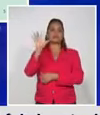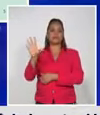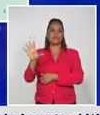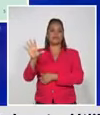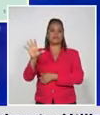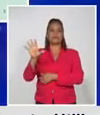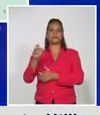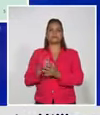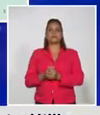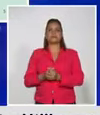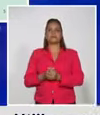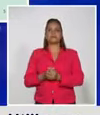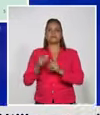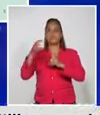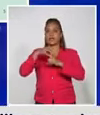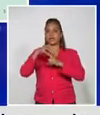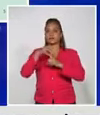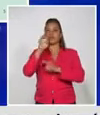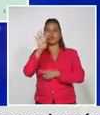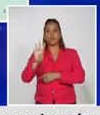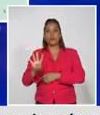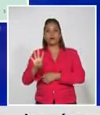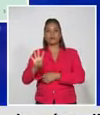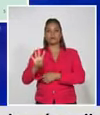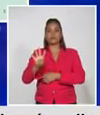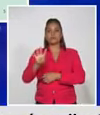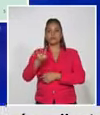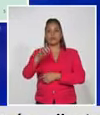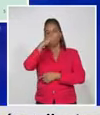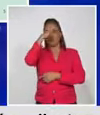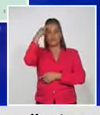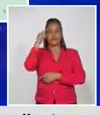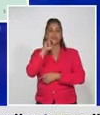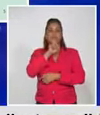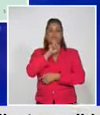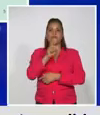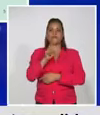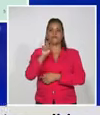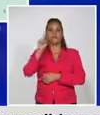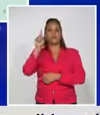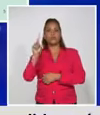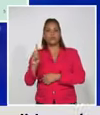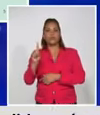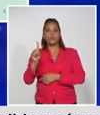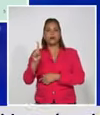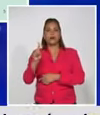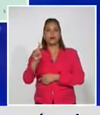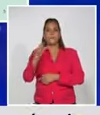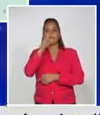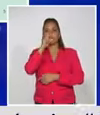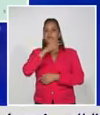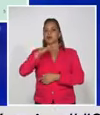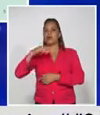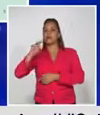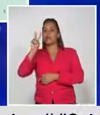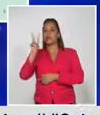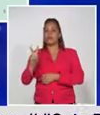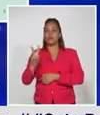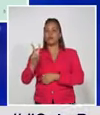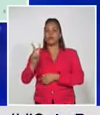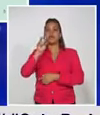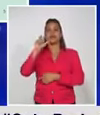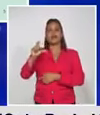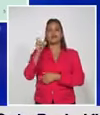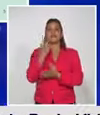San Cristóbal 4, San Antonio de los Baños 1, Bahía Honda 2 y Candelaria